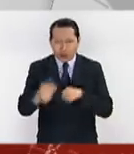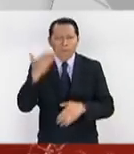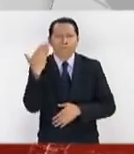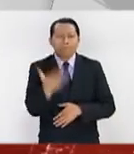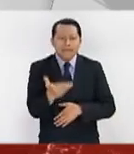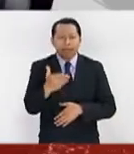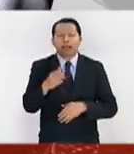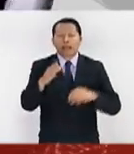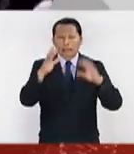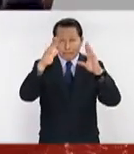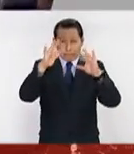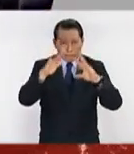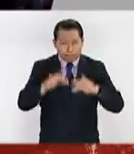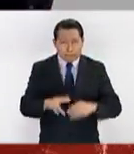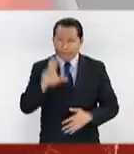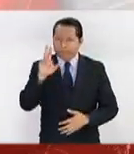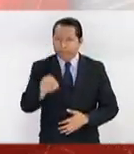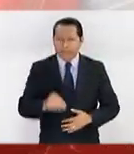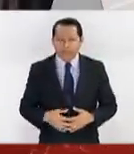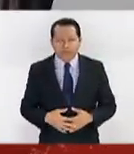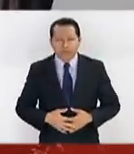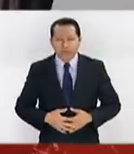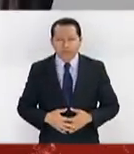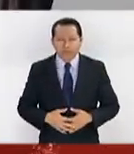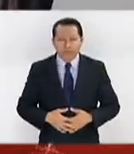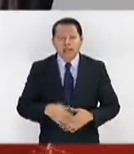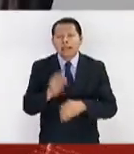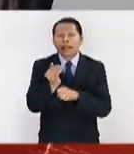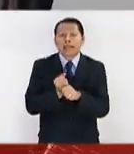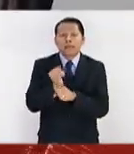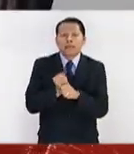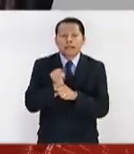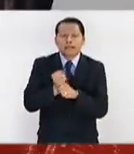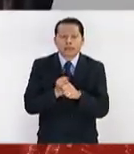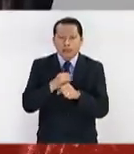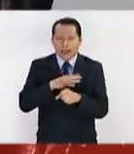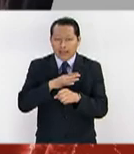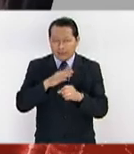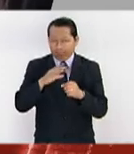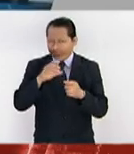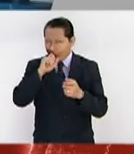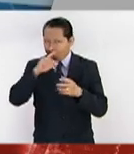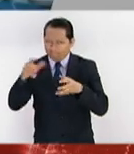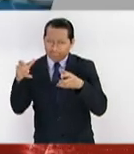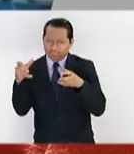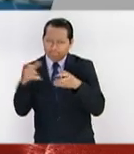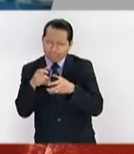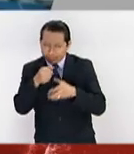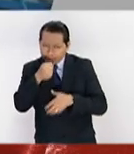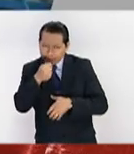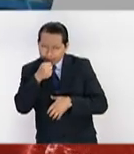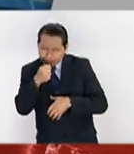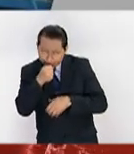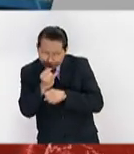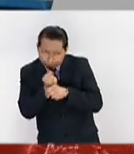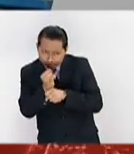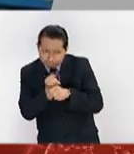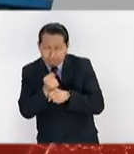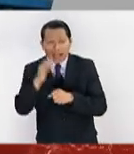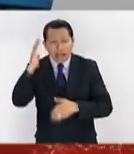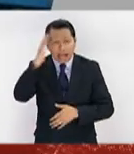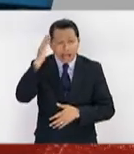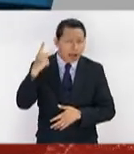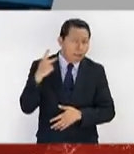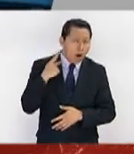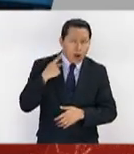se derrumben las instalaciones. Una investigación del Consorcio Internacional de Periodistas revela que líderes